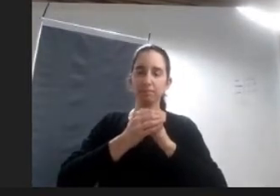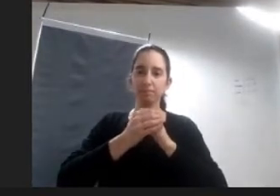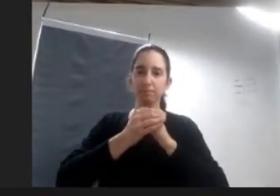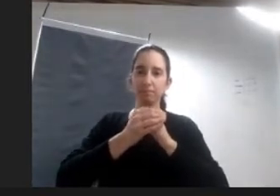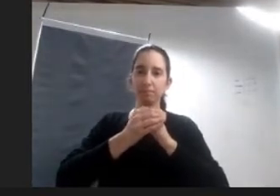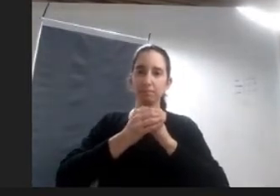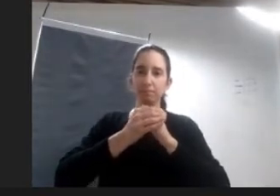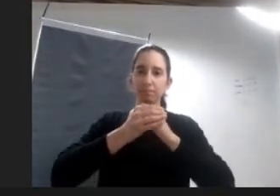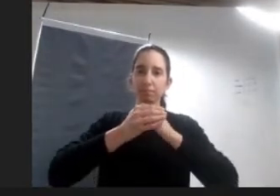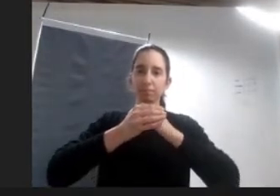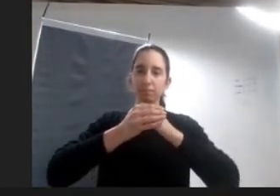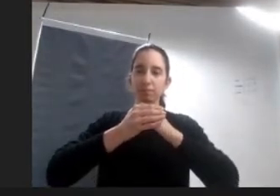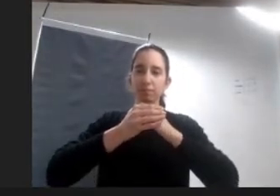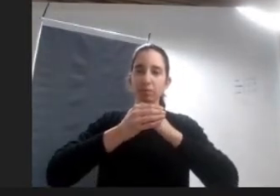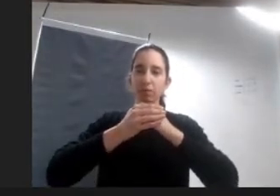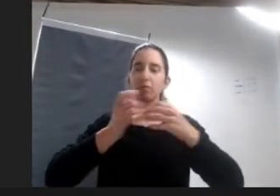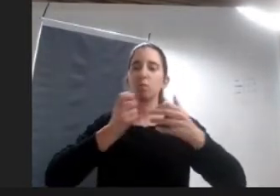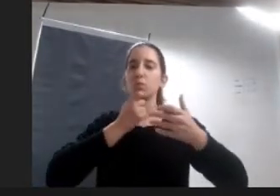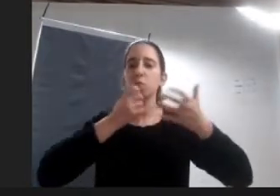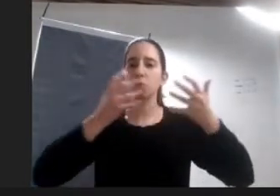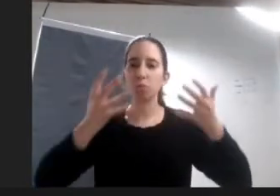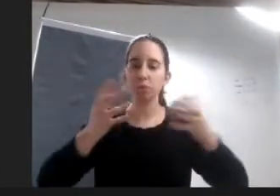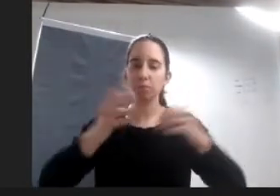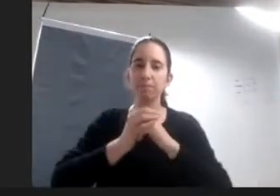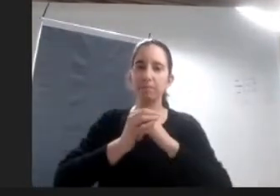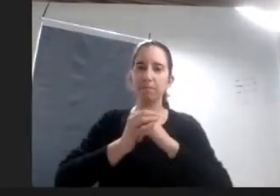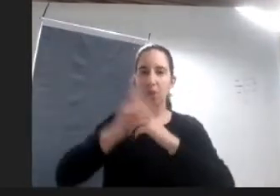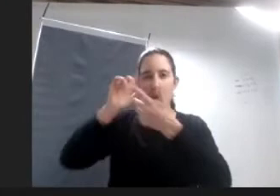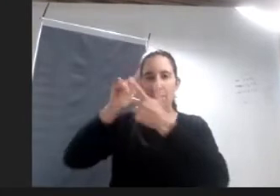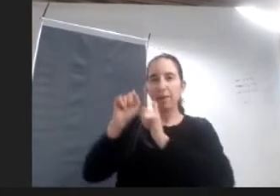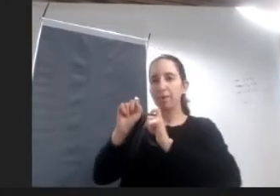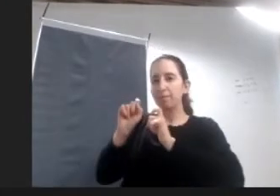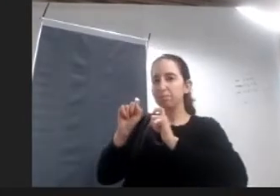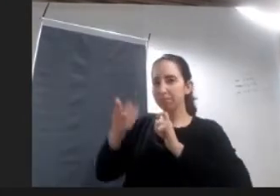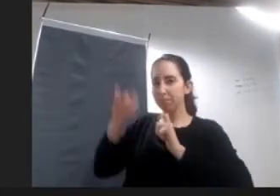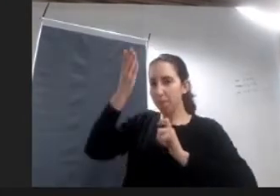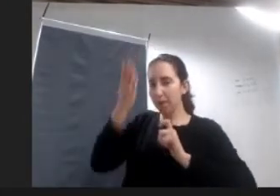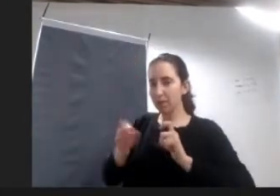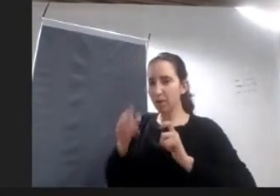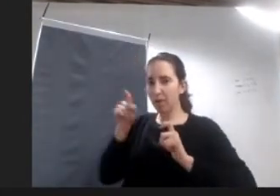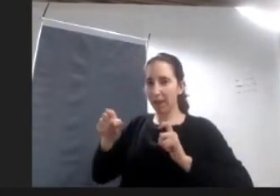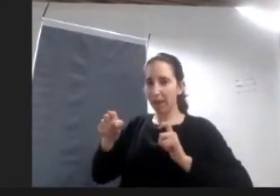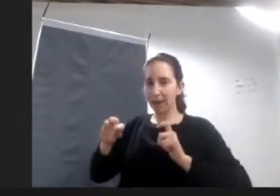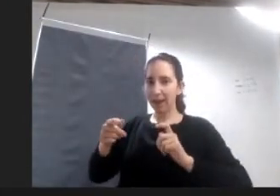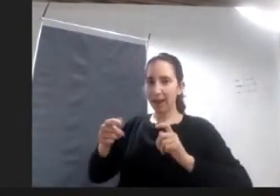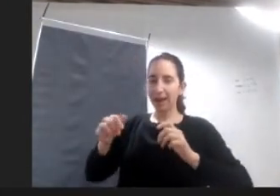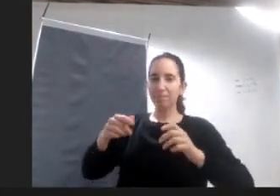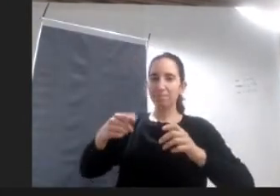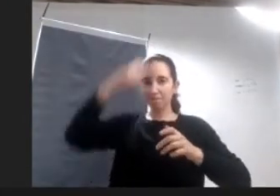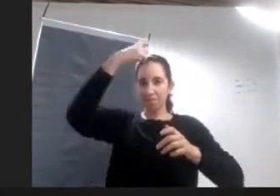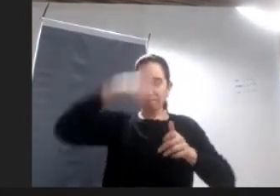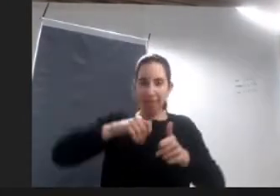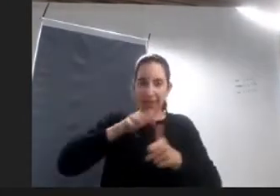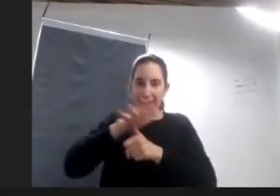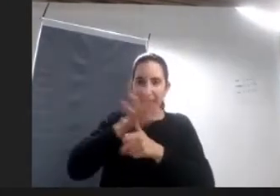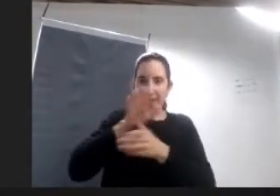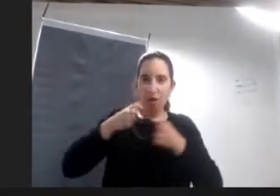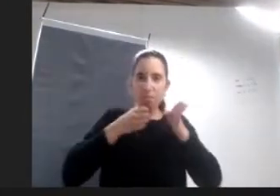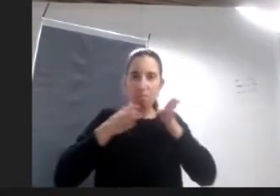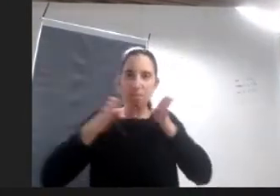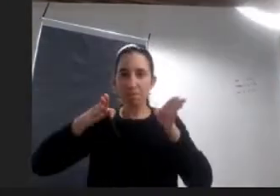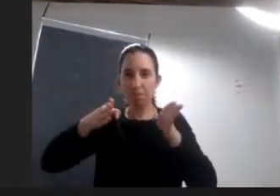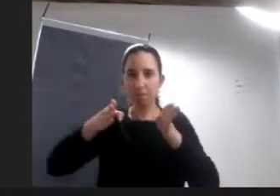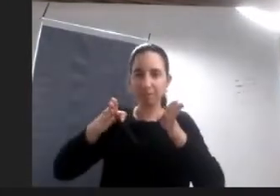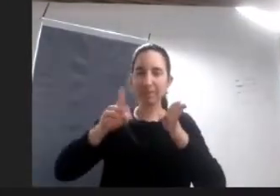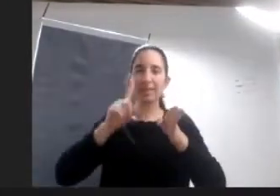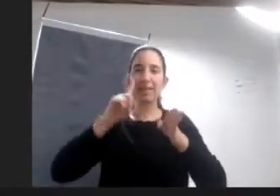digamos, cuando yo pienso incluso en mi propia experiencia como una persona intersex, sabemos que una vez que